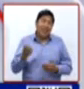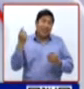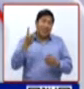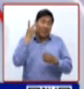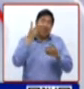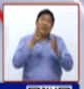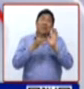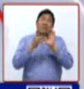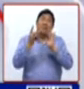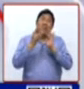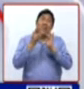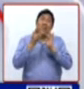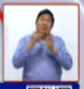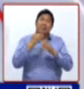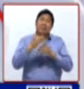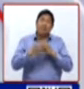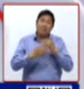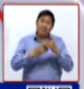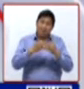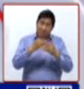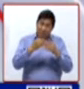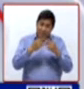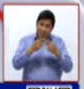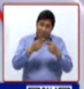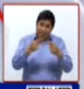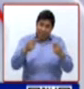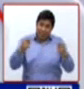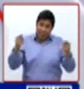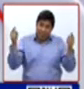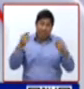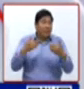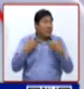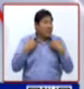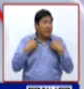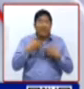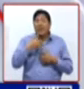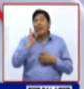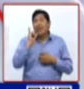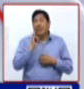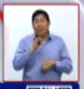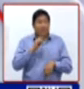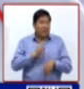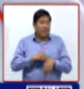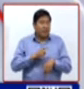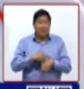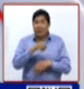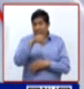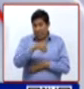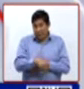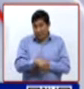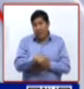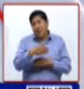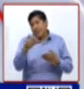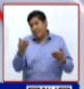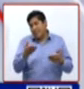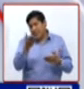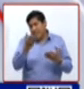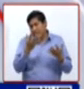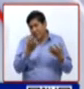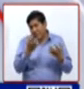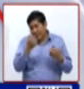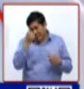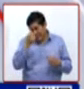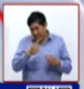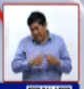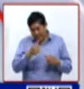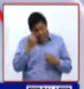estado transmitiendo todo el proceso del eclipse lunar que hemos tenido el día de ayer en horas de la noche. Y por supuesto, usted quiere